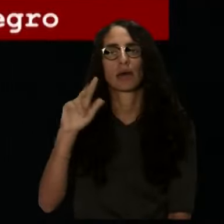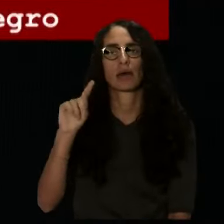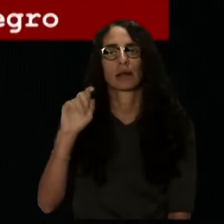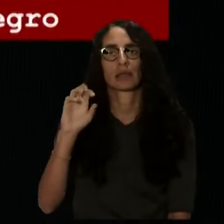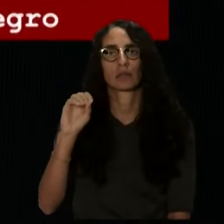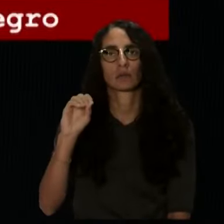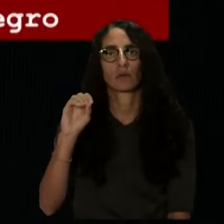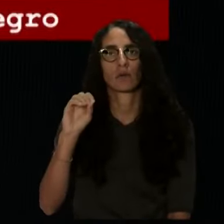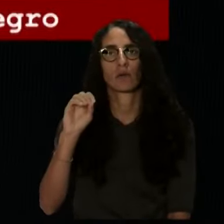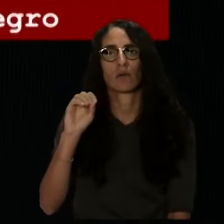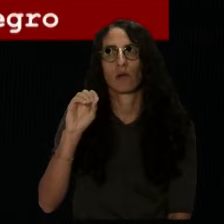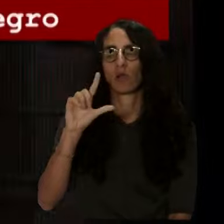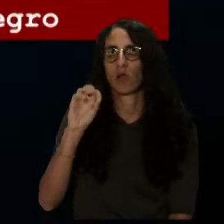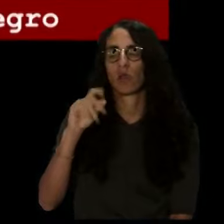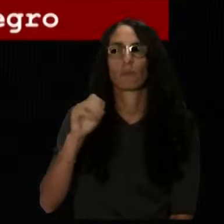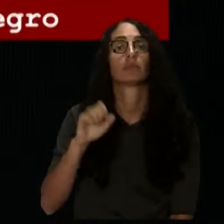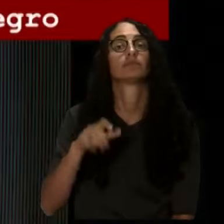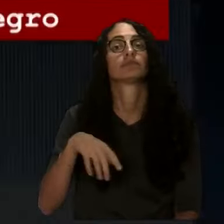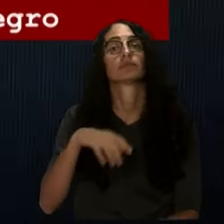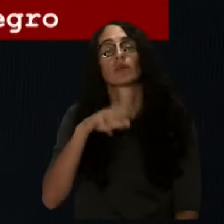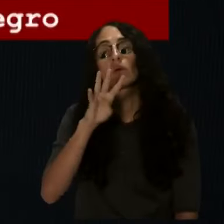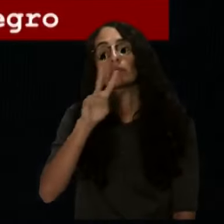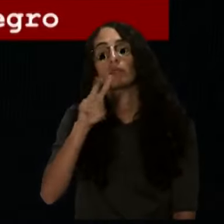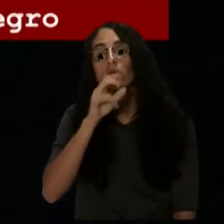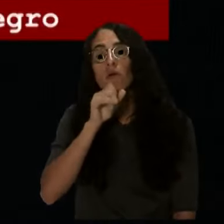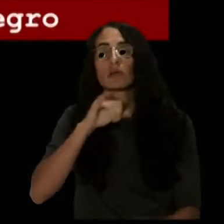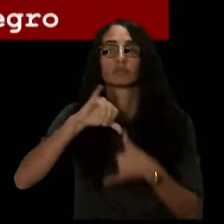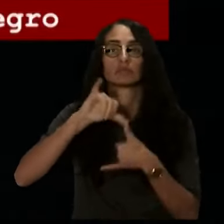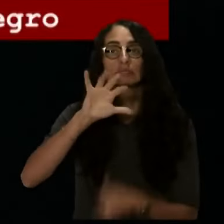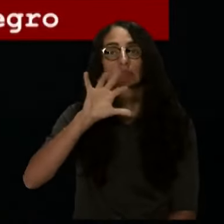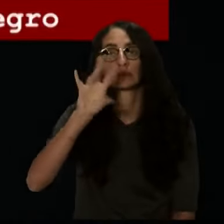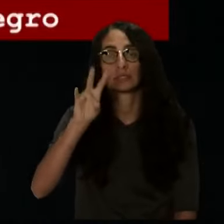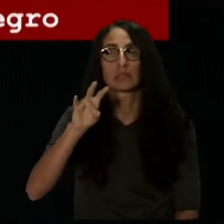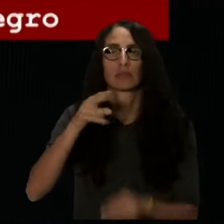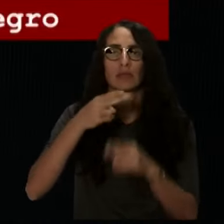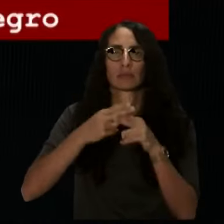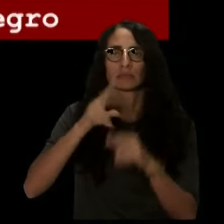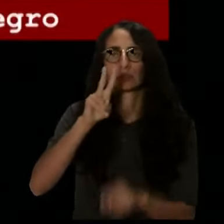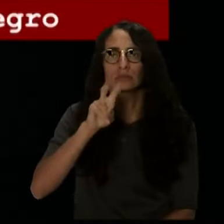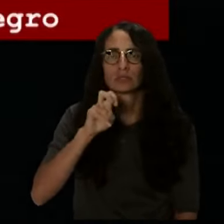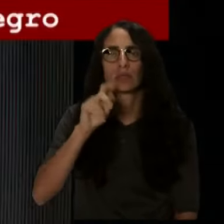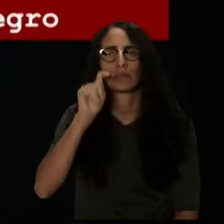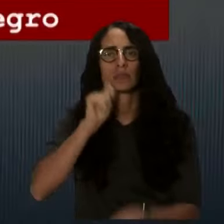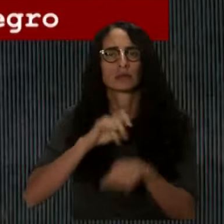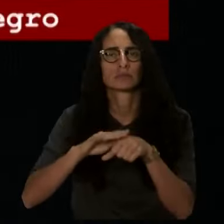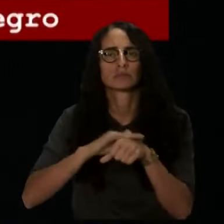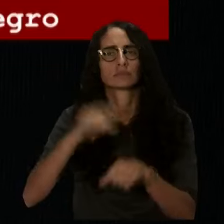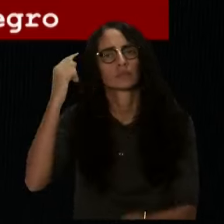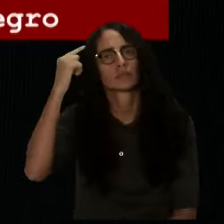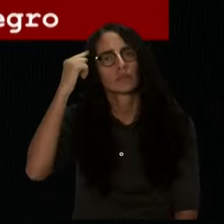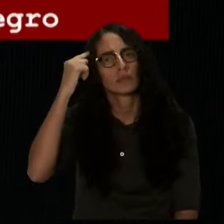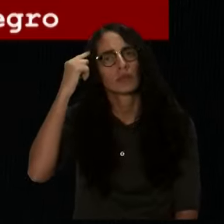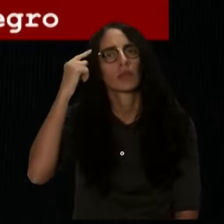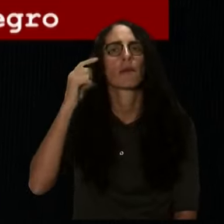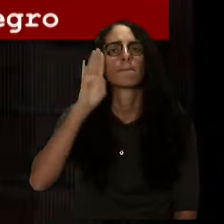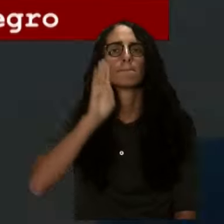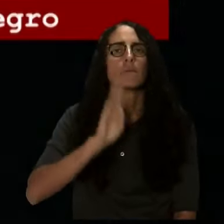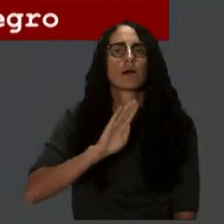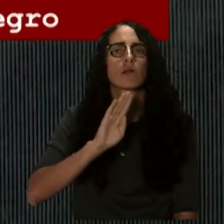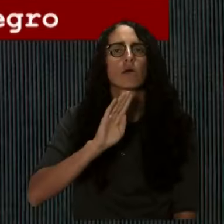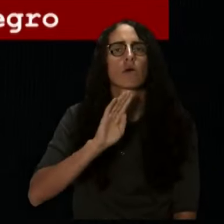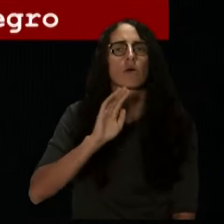tiene 42 años una estatura de 57 pesa unas 200 libras test trigueña ojos color marrón y cabello negro Ahí vemos que tiene un